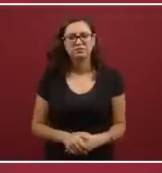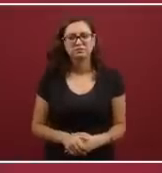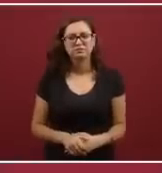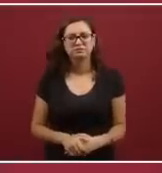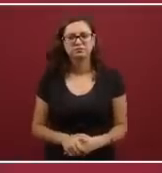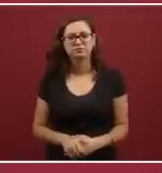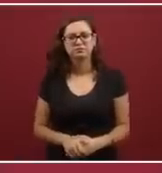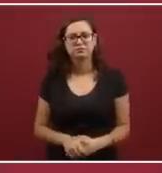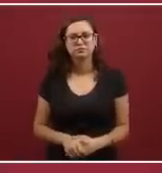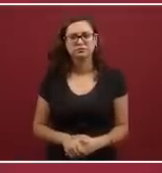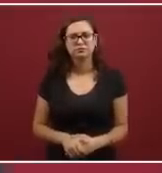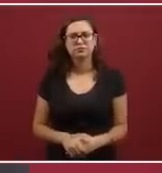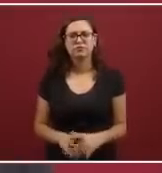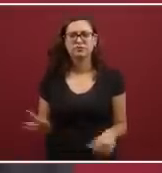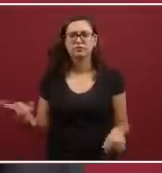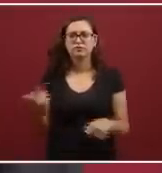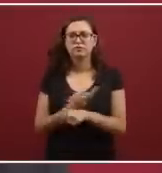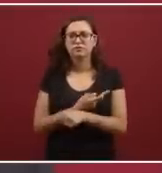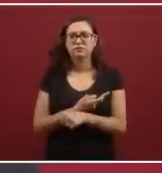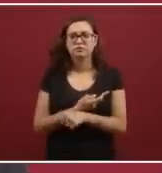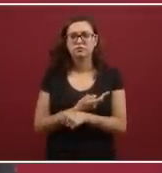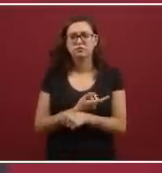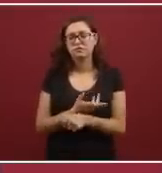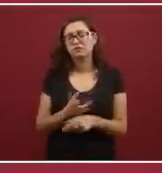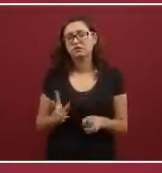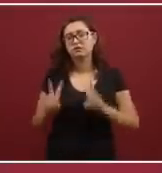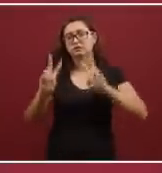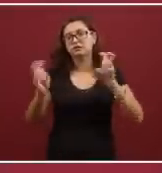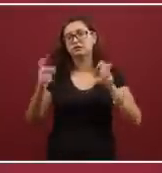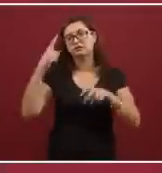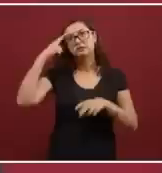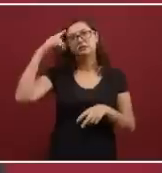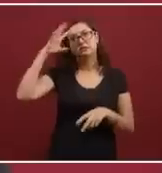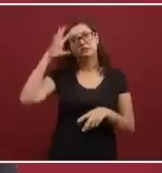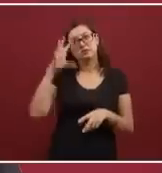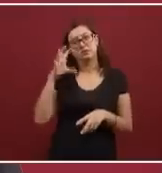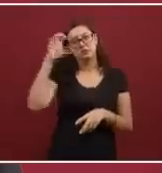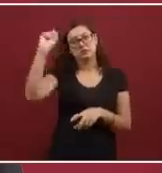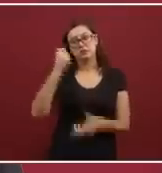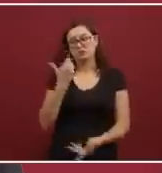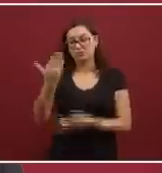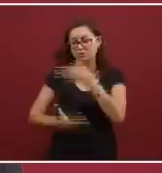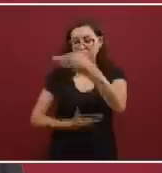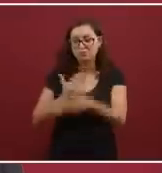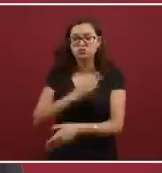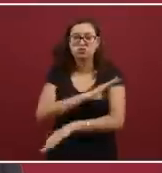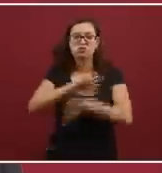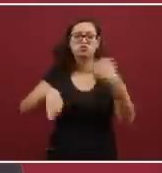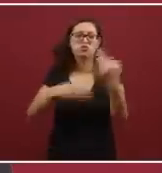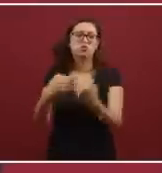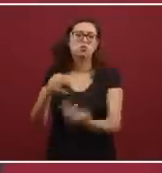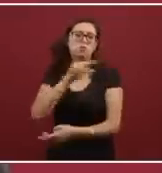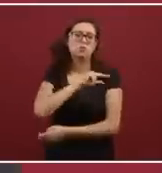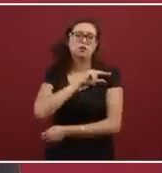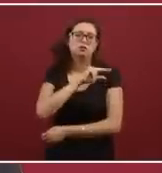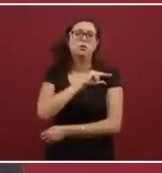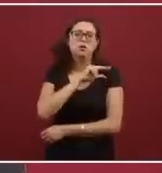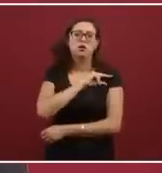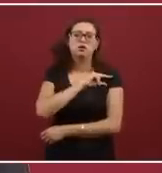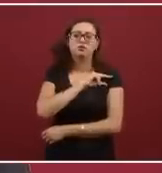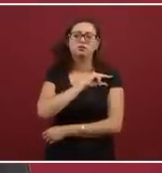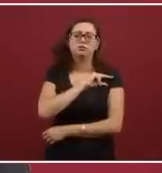ver con la concepción privatizadora de servicios. Era